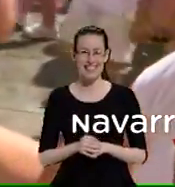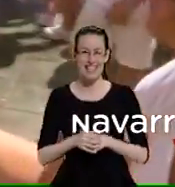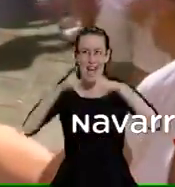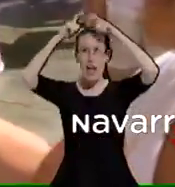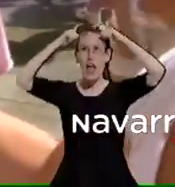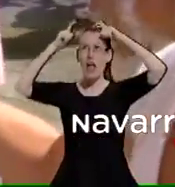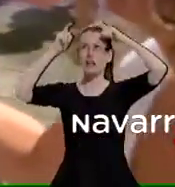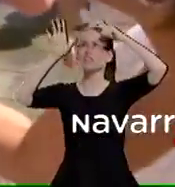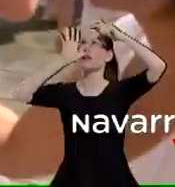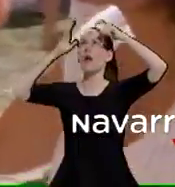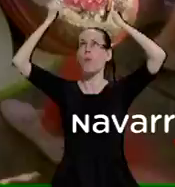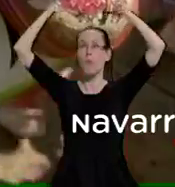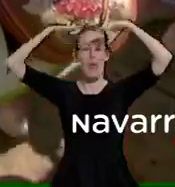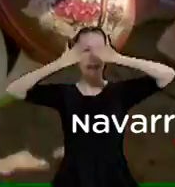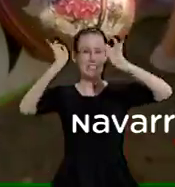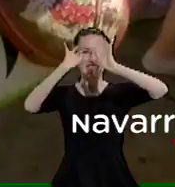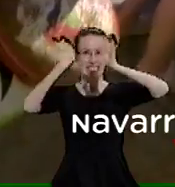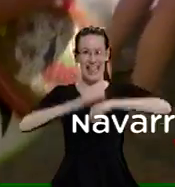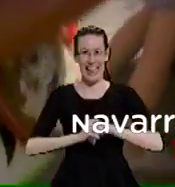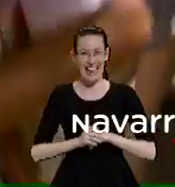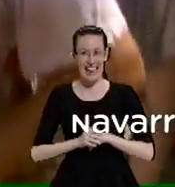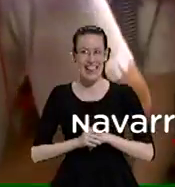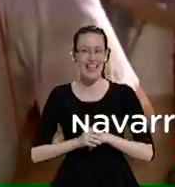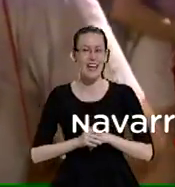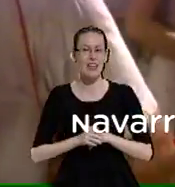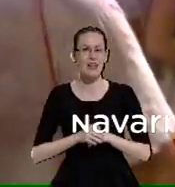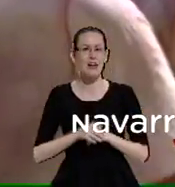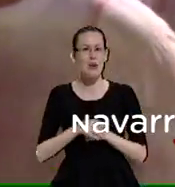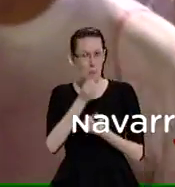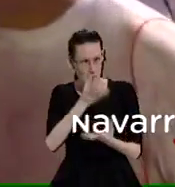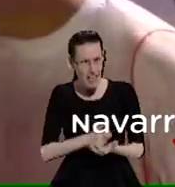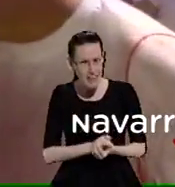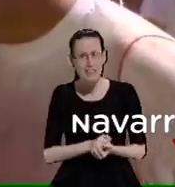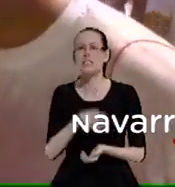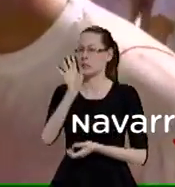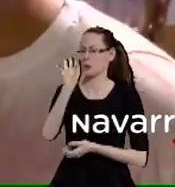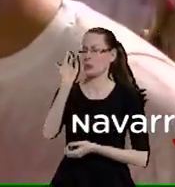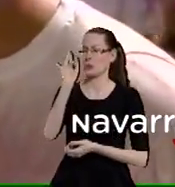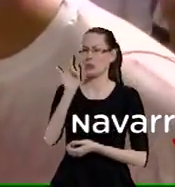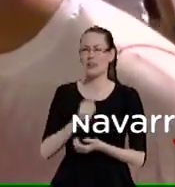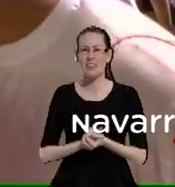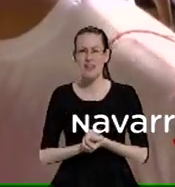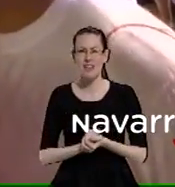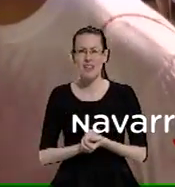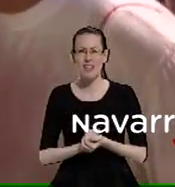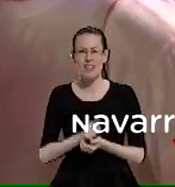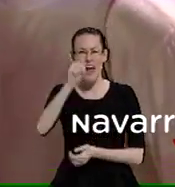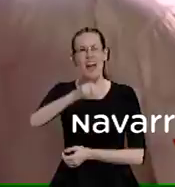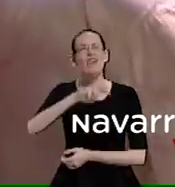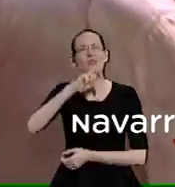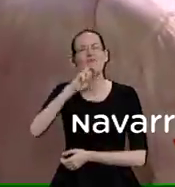nos mojamos tanto y no nos da el sol. ¿Te va a hacer falta? Yo creo que sí. Sí. ¿Por qué habéis venido a fiestas de